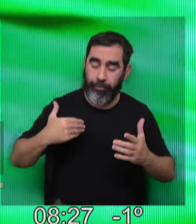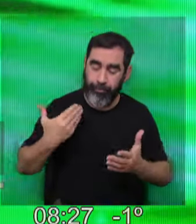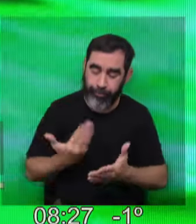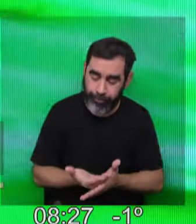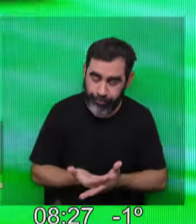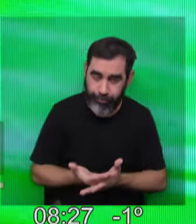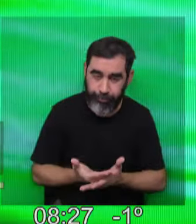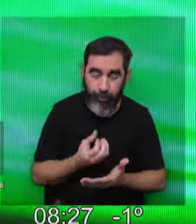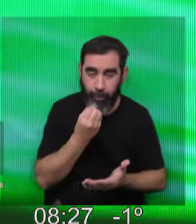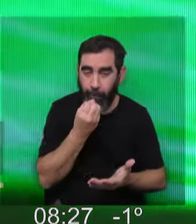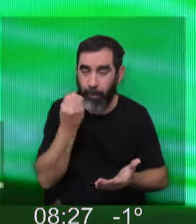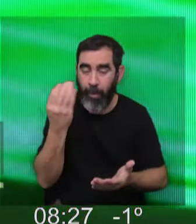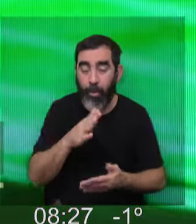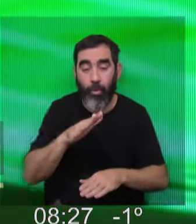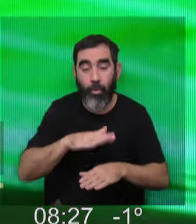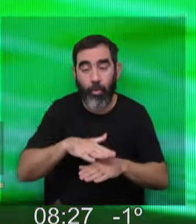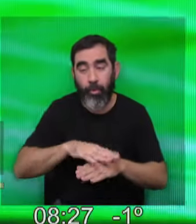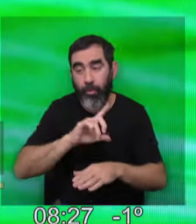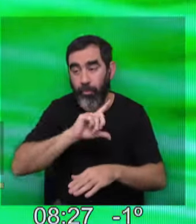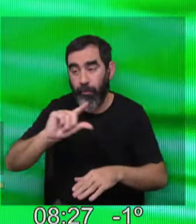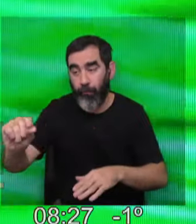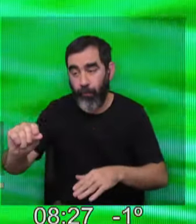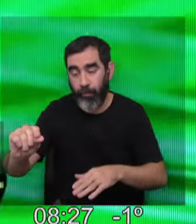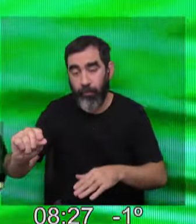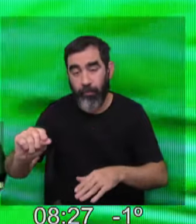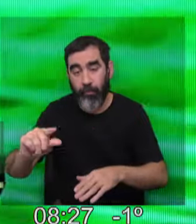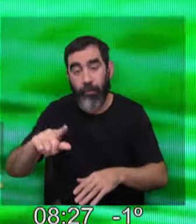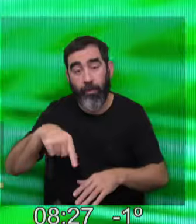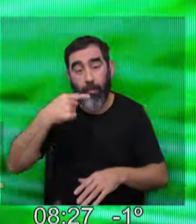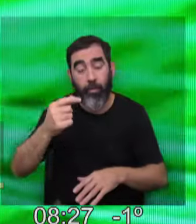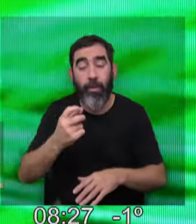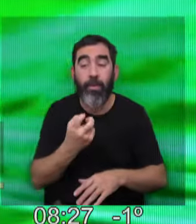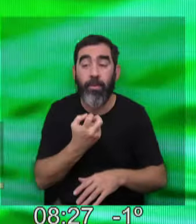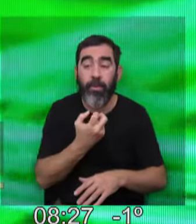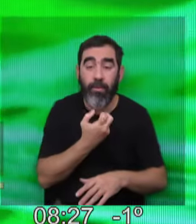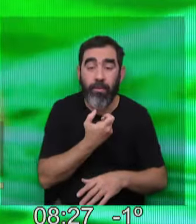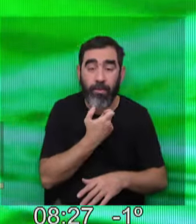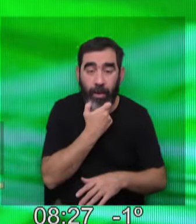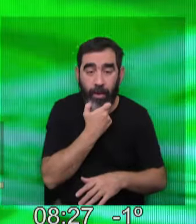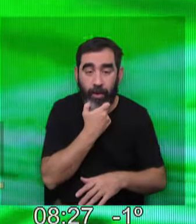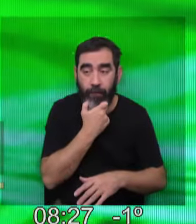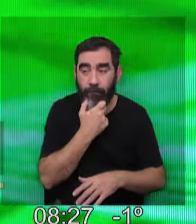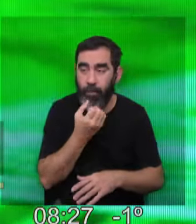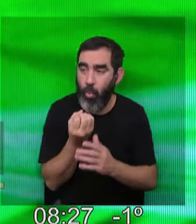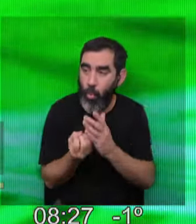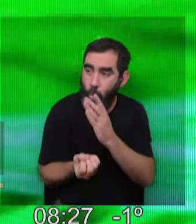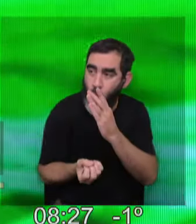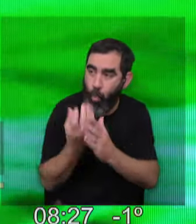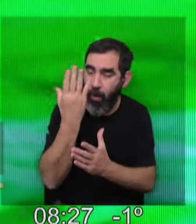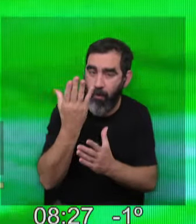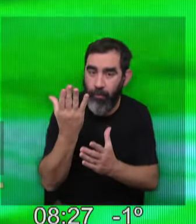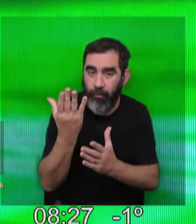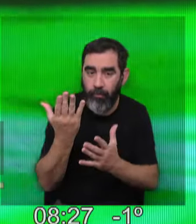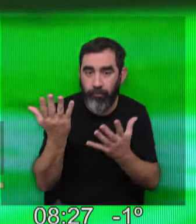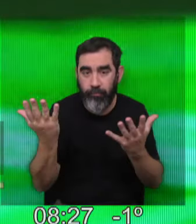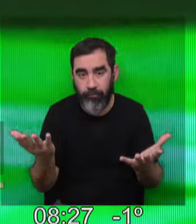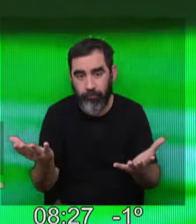mejor momento de él como parlamentario se va. Viene la etapa Talvi, novedad,